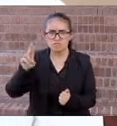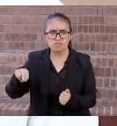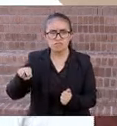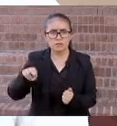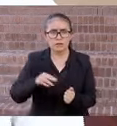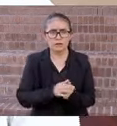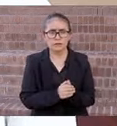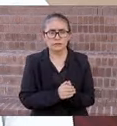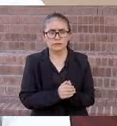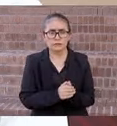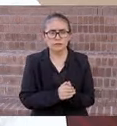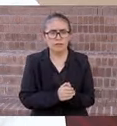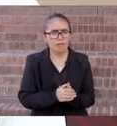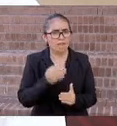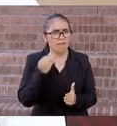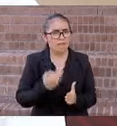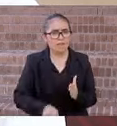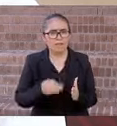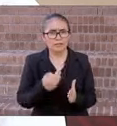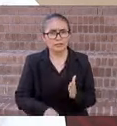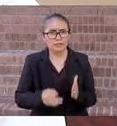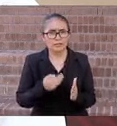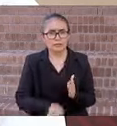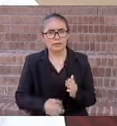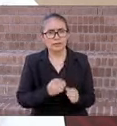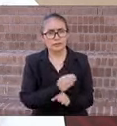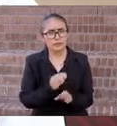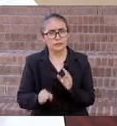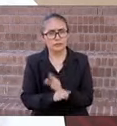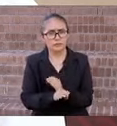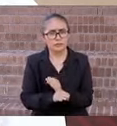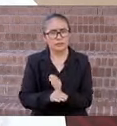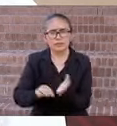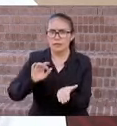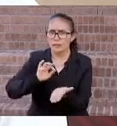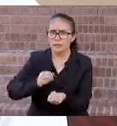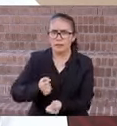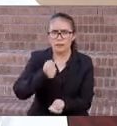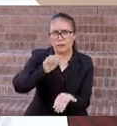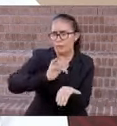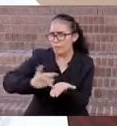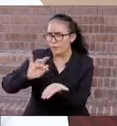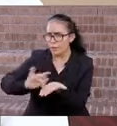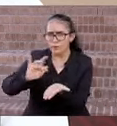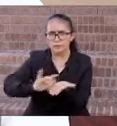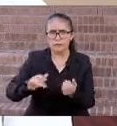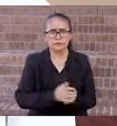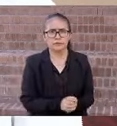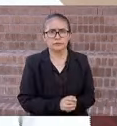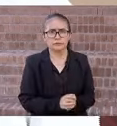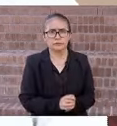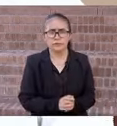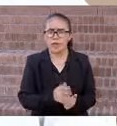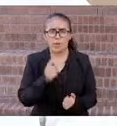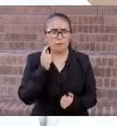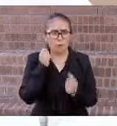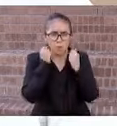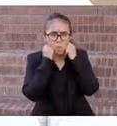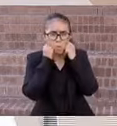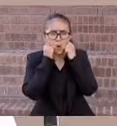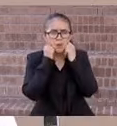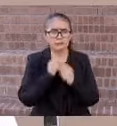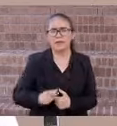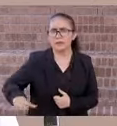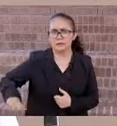van a faltar los recursos para estas acciones esté quien esté en el